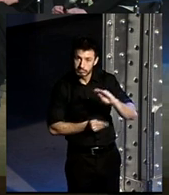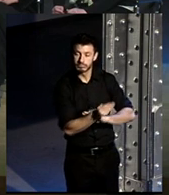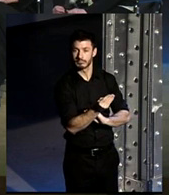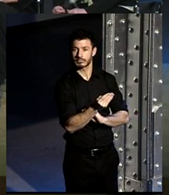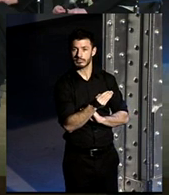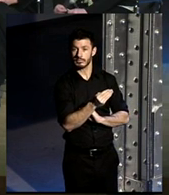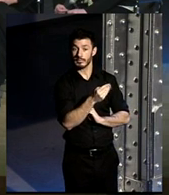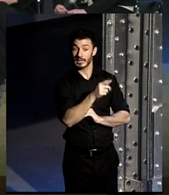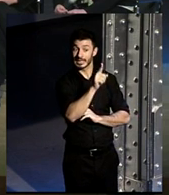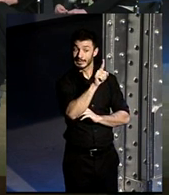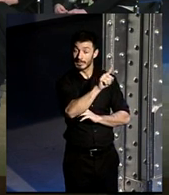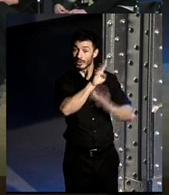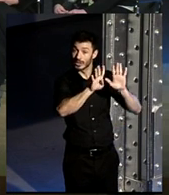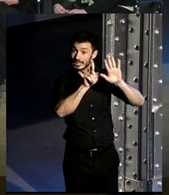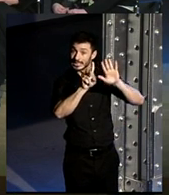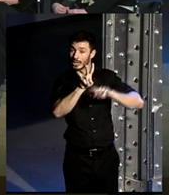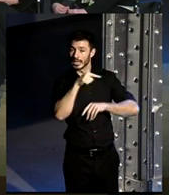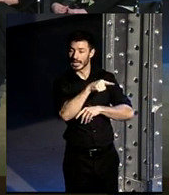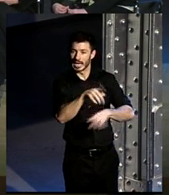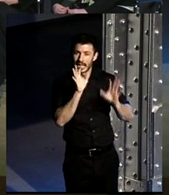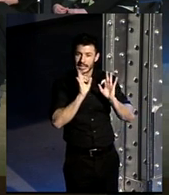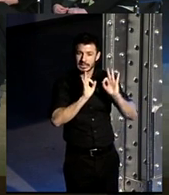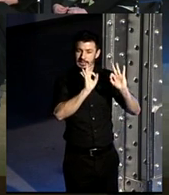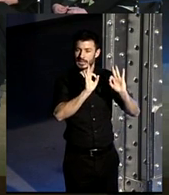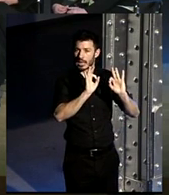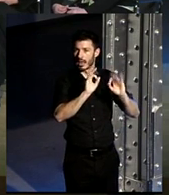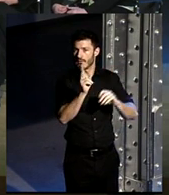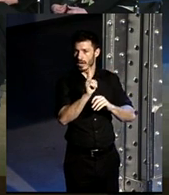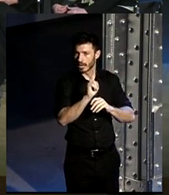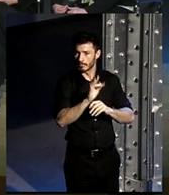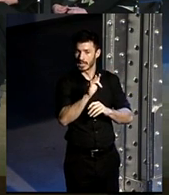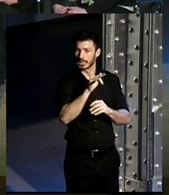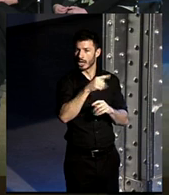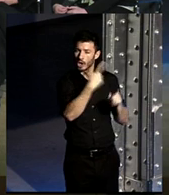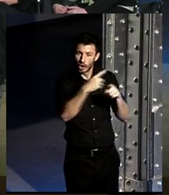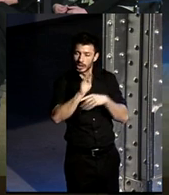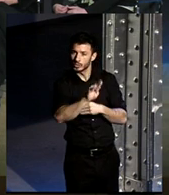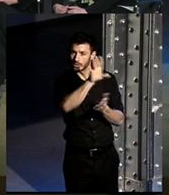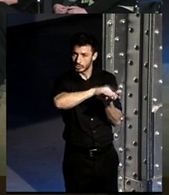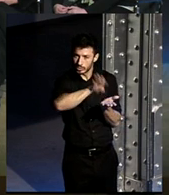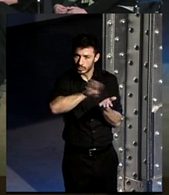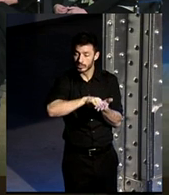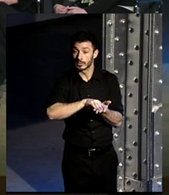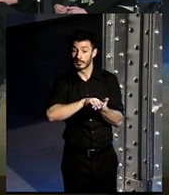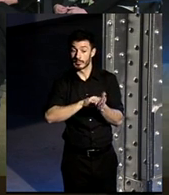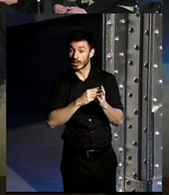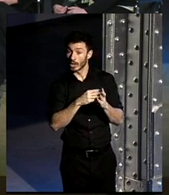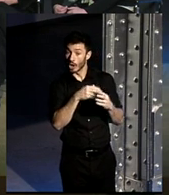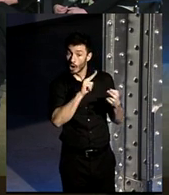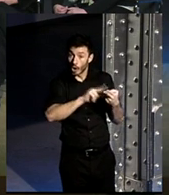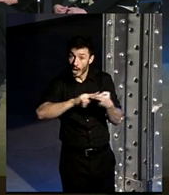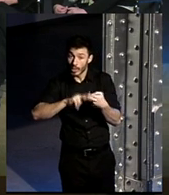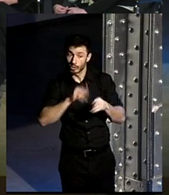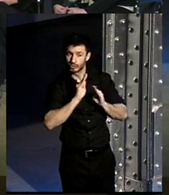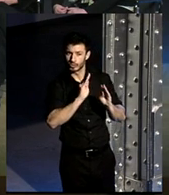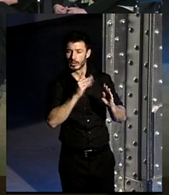desde 1962 especialista y coleccionista del autor francés. Su colección particular de ediciones antiguas y documentos,